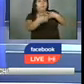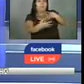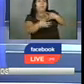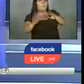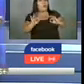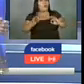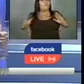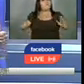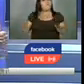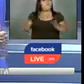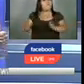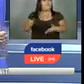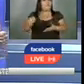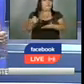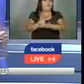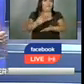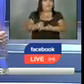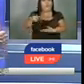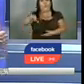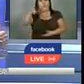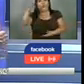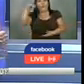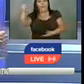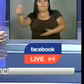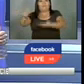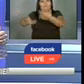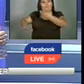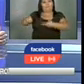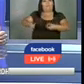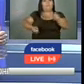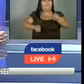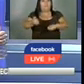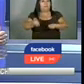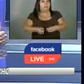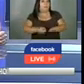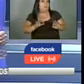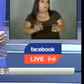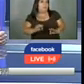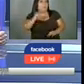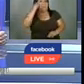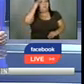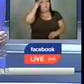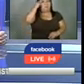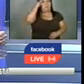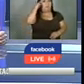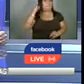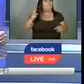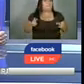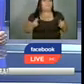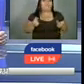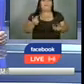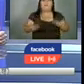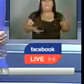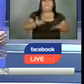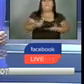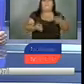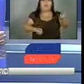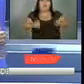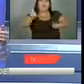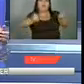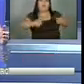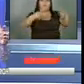fiscales para la importación de este medio de transporte. Aseguraron que esta medida permitirá un mejor flujo comercial de los